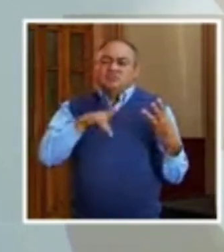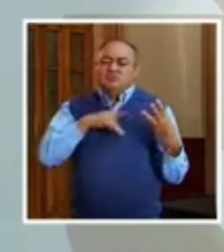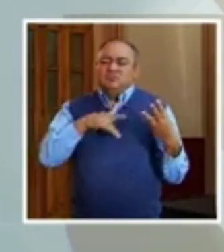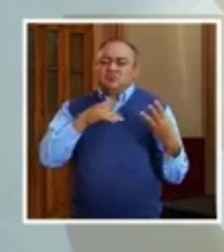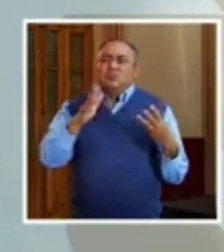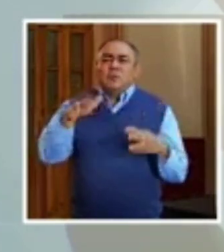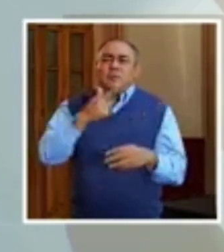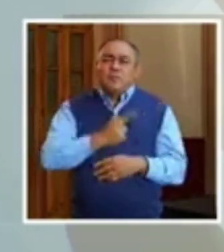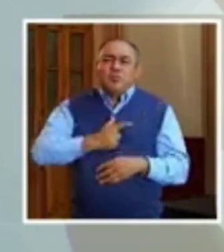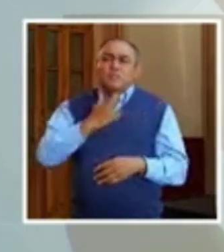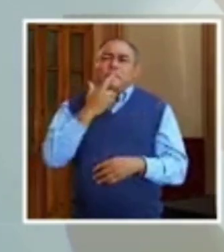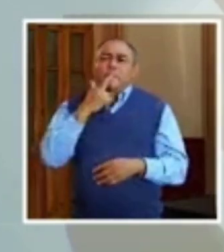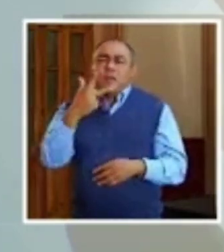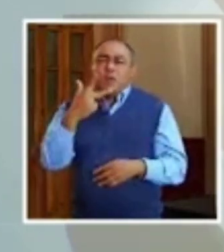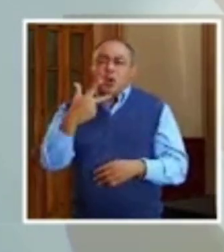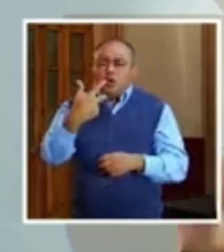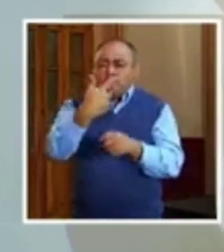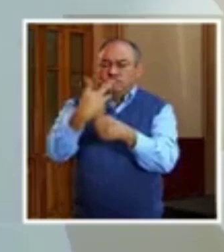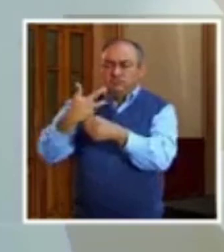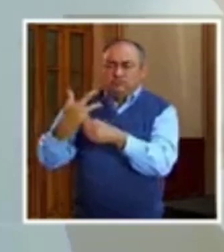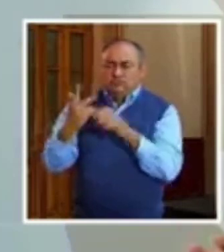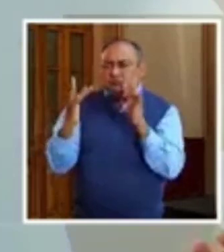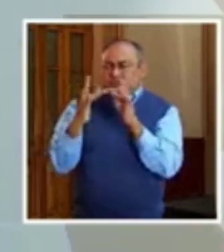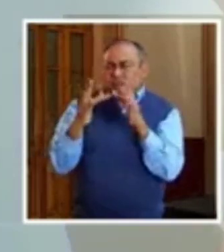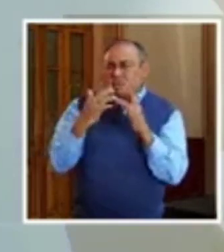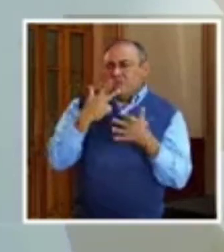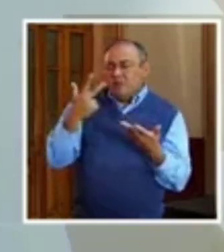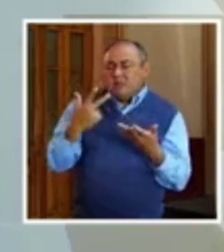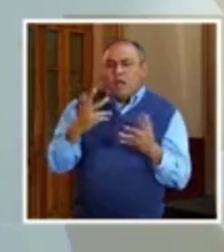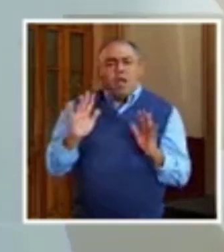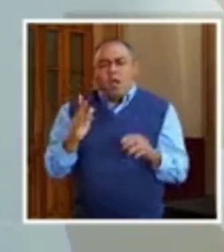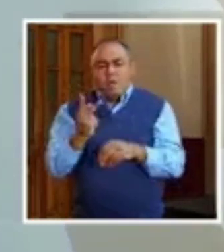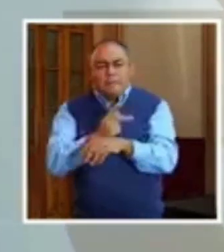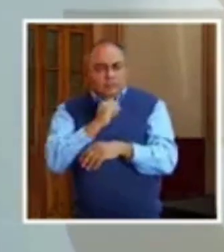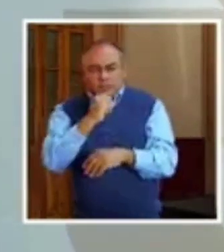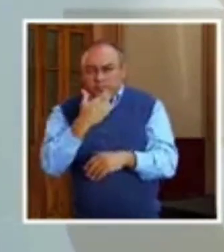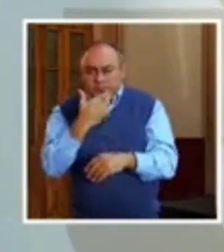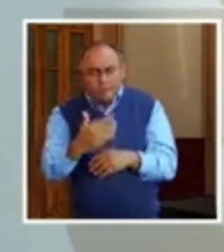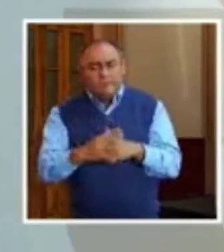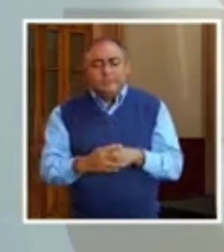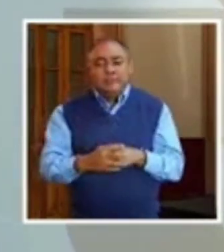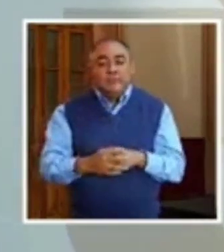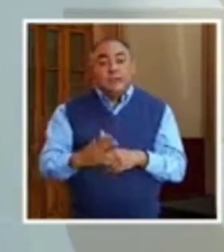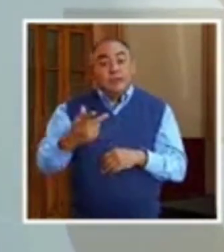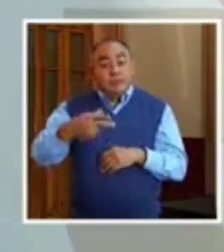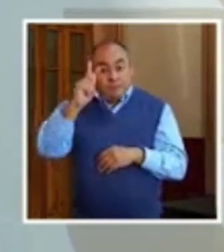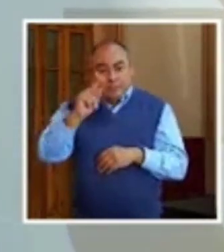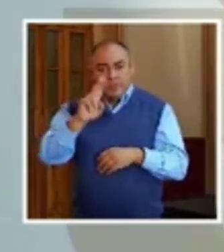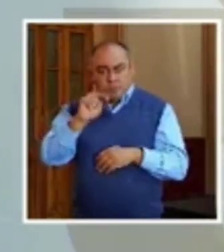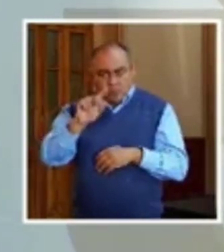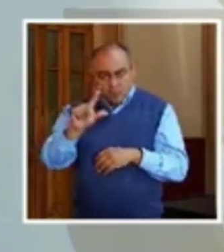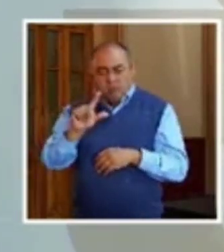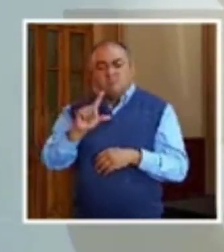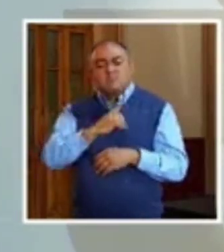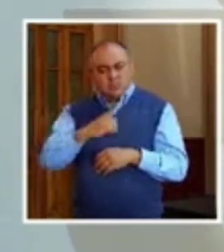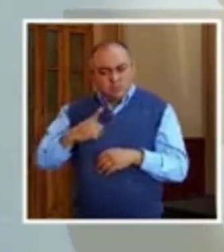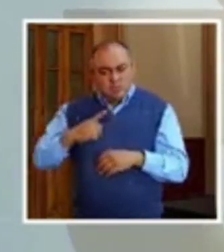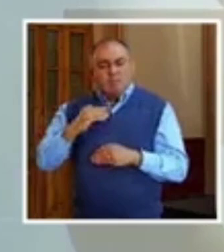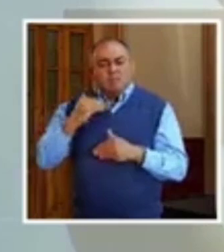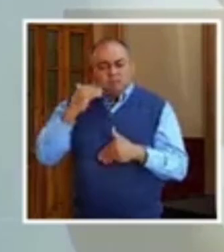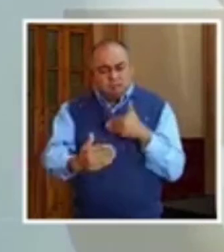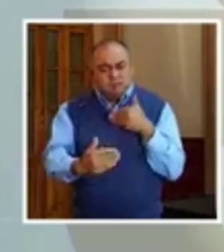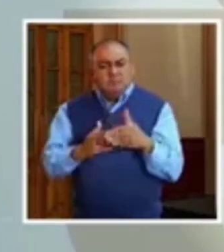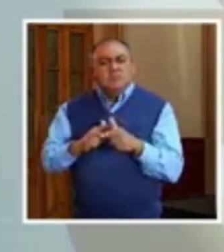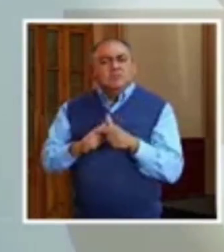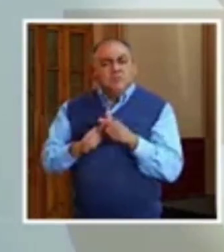pasar nada. Pero eso no impide que Nuevo León dé el paso, como siempre, primero en poner